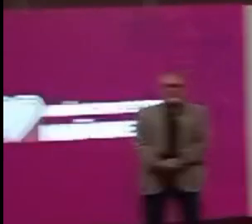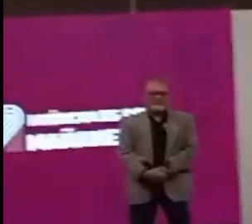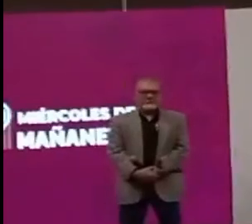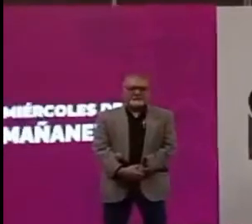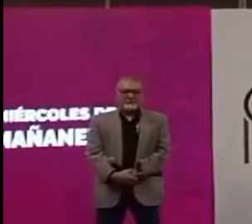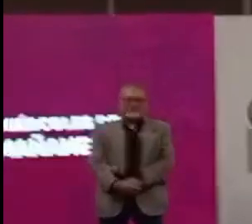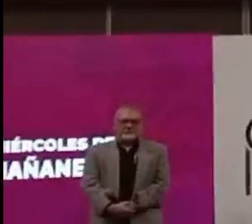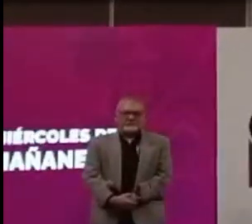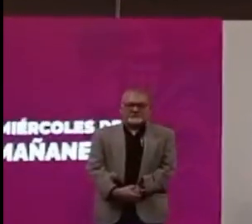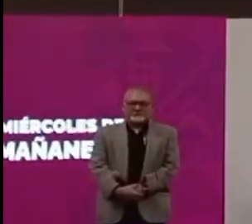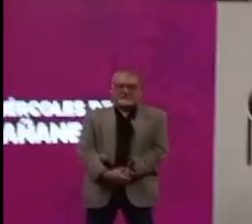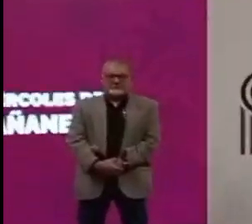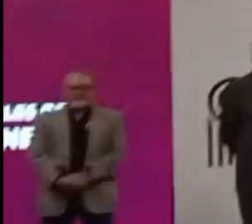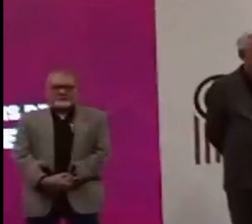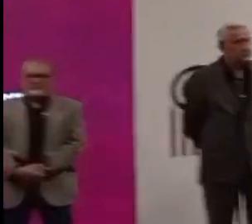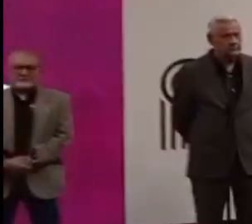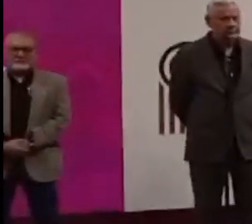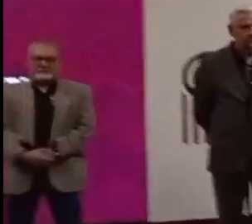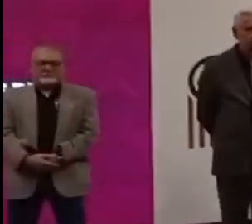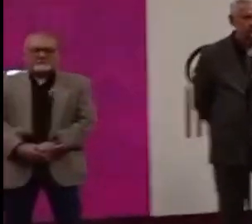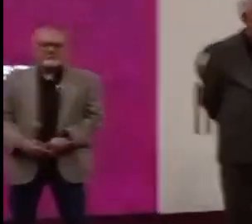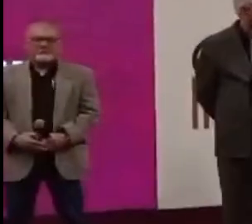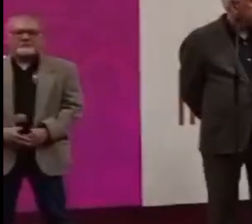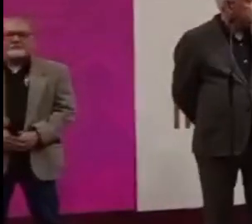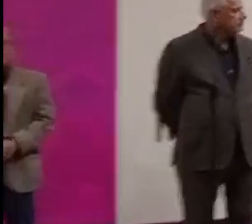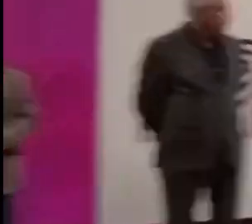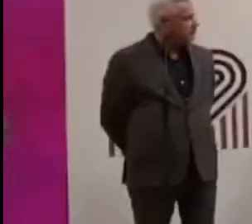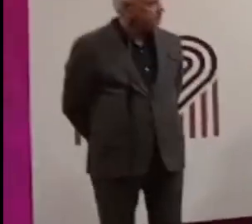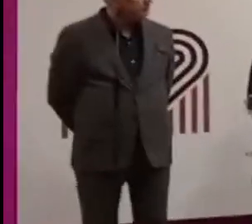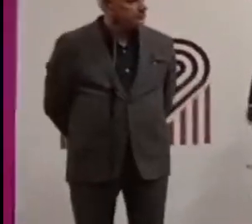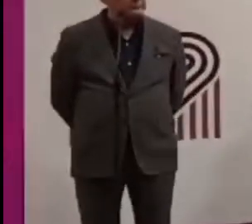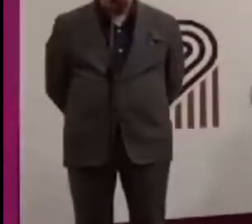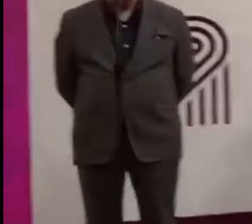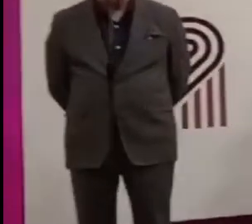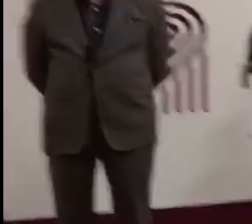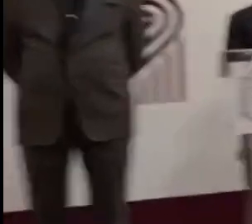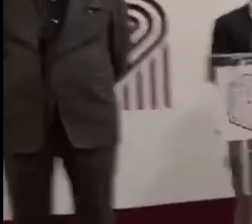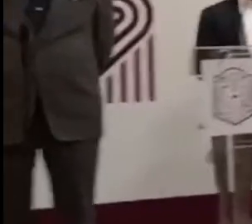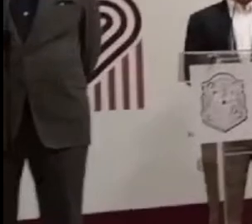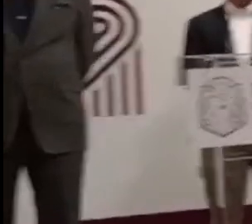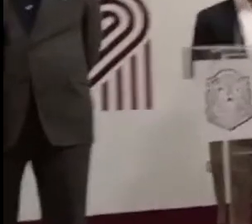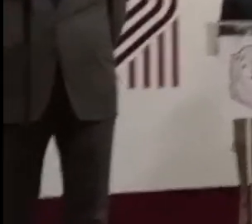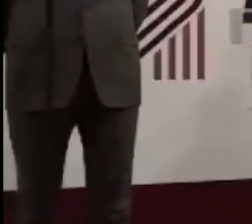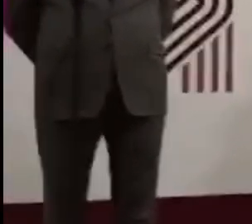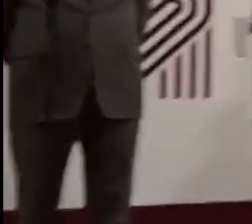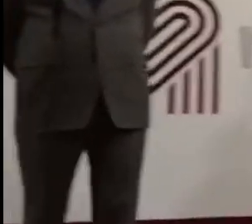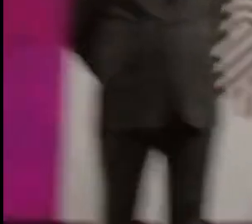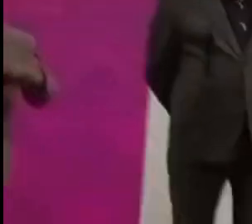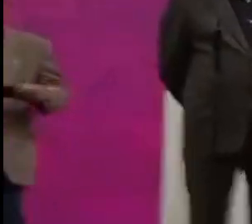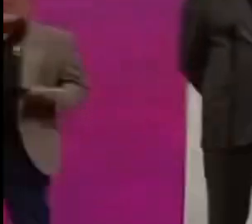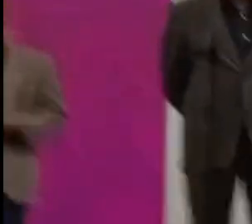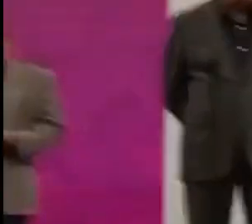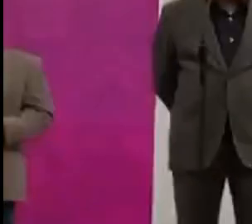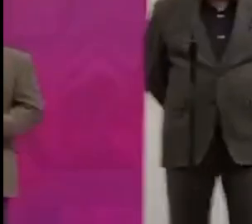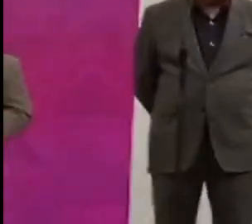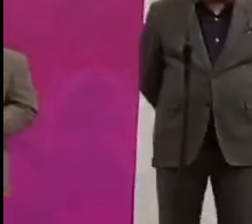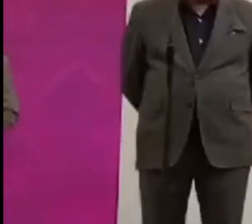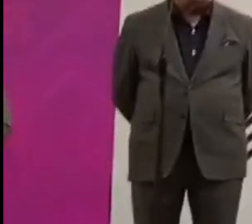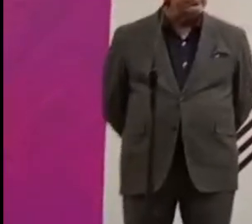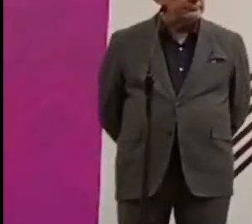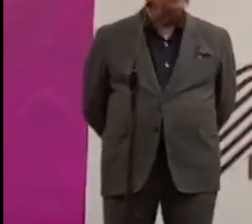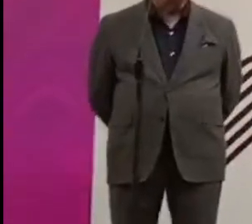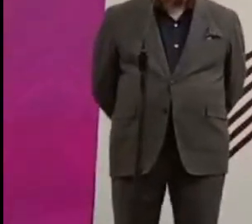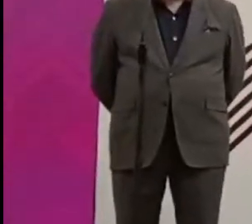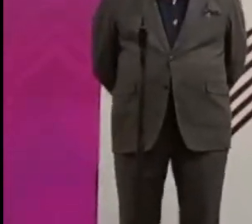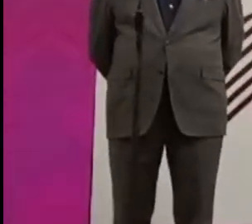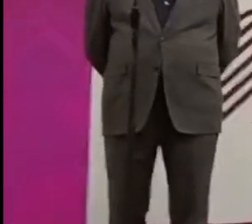Que los respetamos mucho, que lo que pueden estar seguros, que no vamos a afectar jamás sus